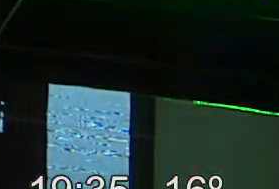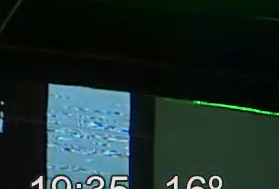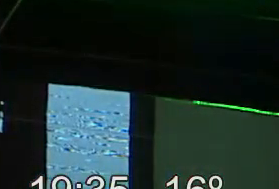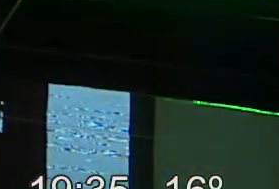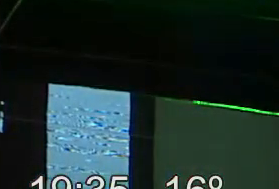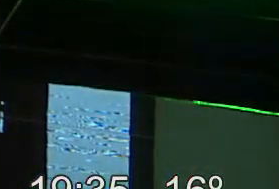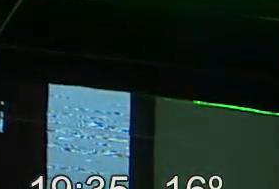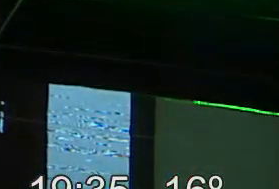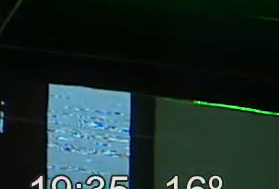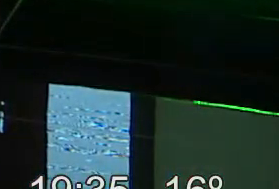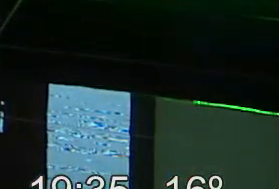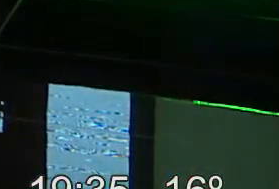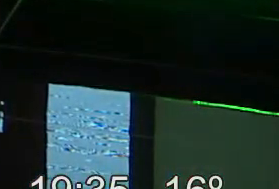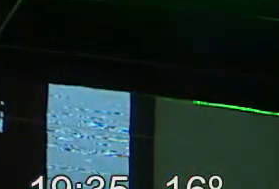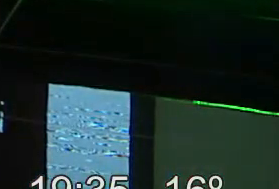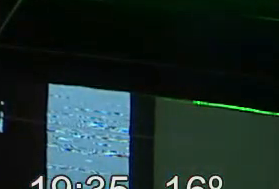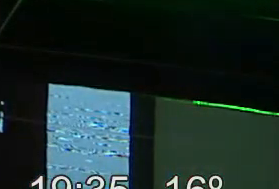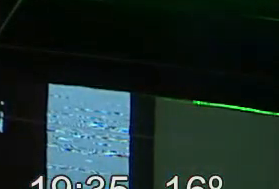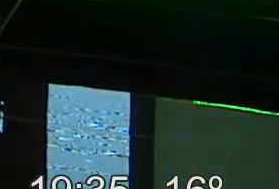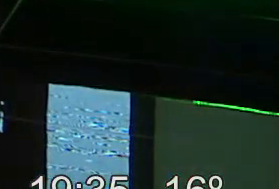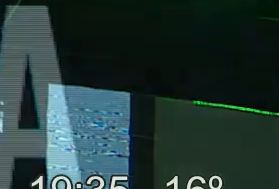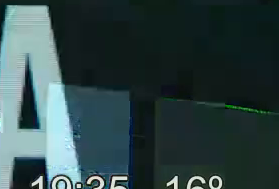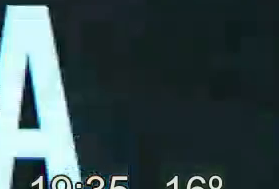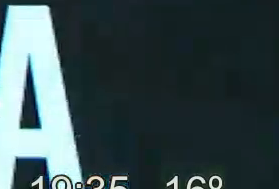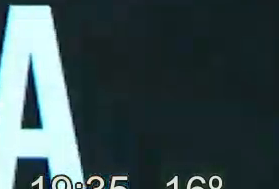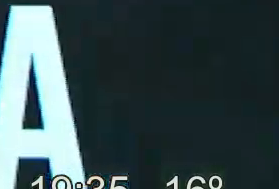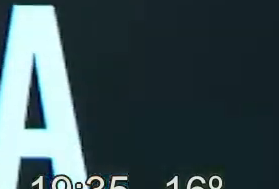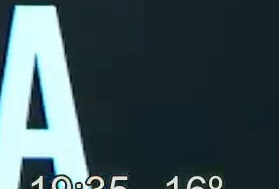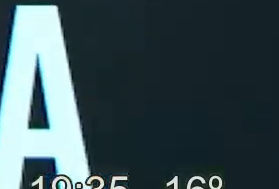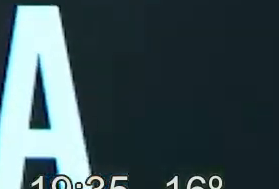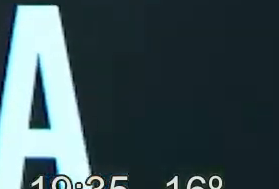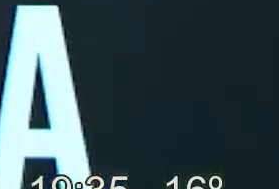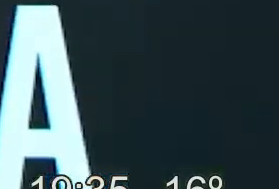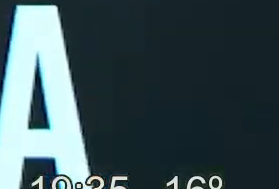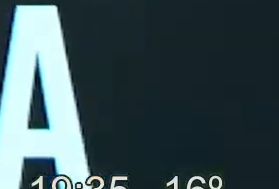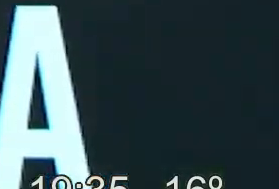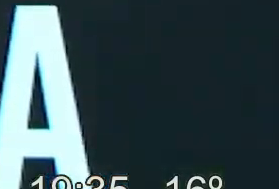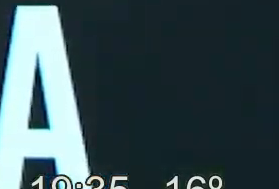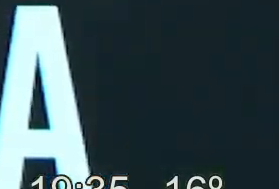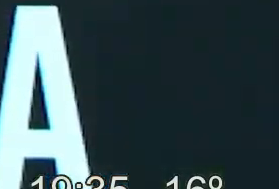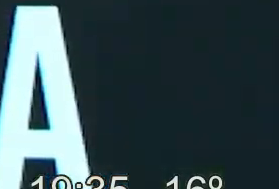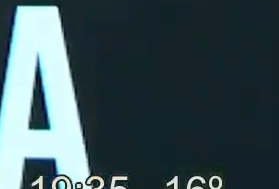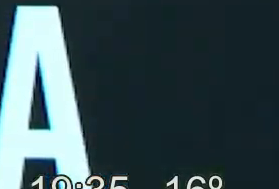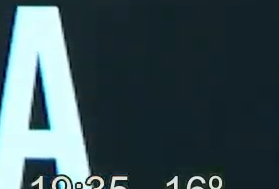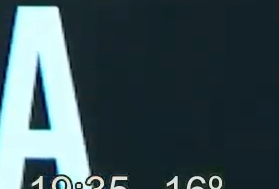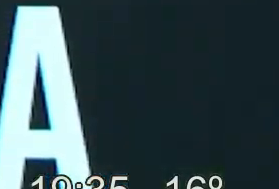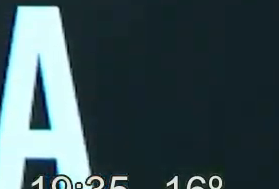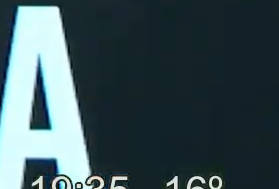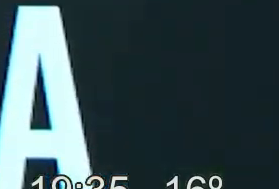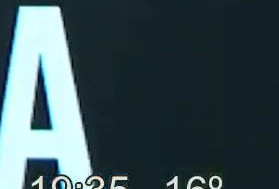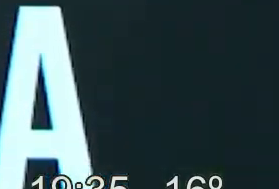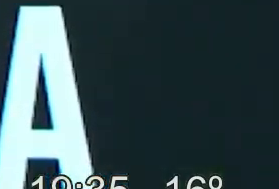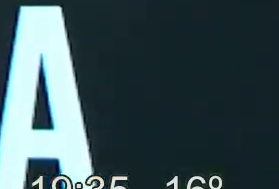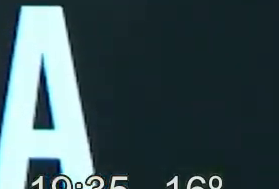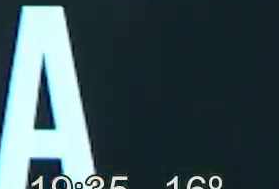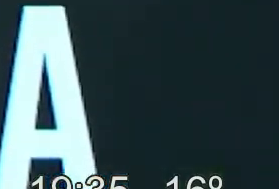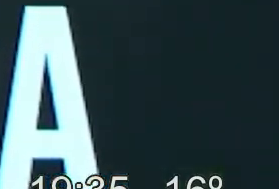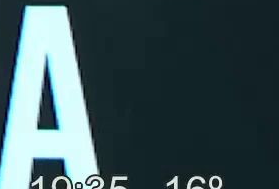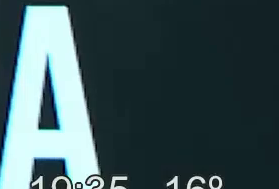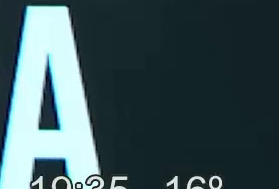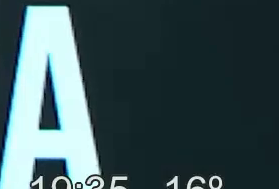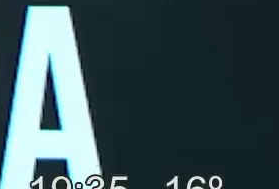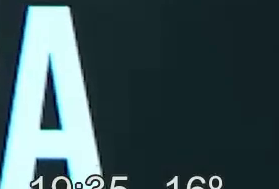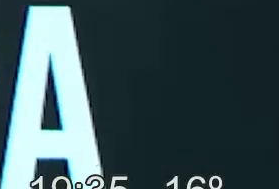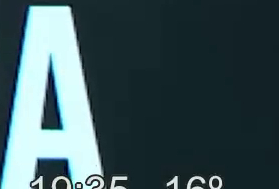bien? ¿Por qué empezás de todo lo que trajiste? Empezamos por amor, justamente. Si vamos a empezar, empecemos por la que se llama Amor. Se llama es, así. Es una